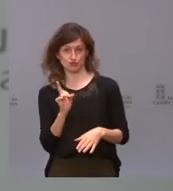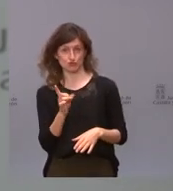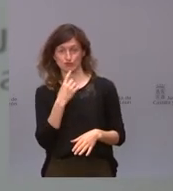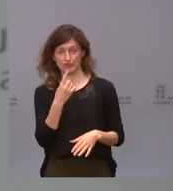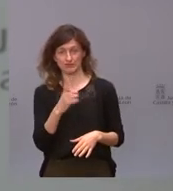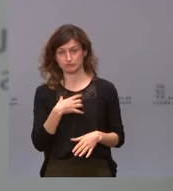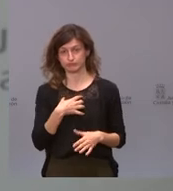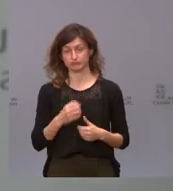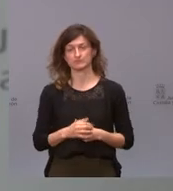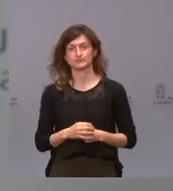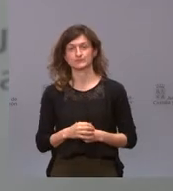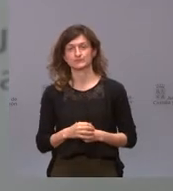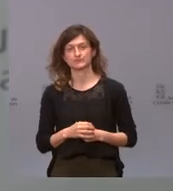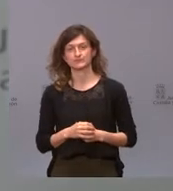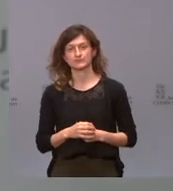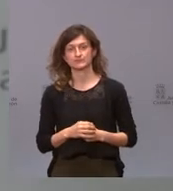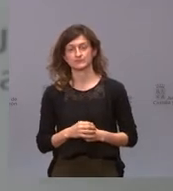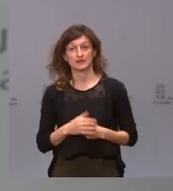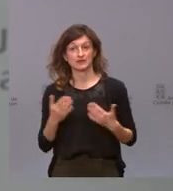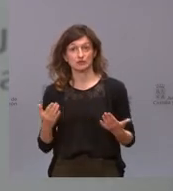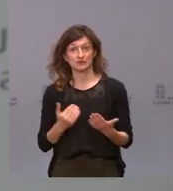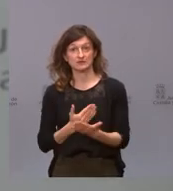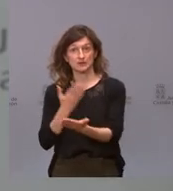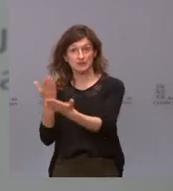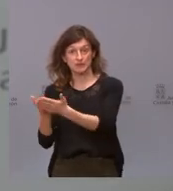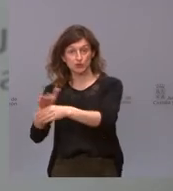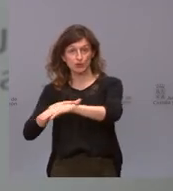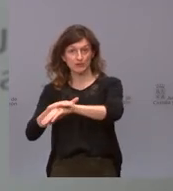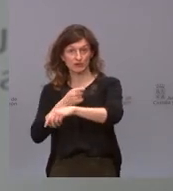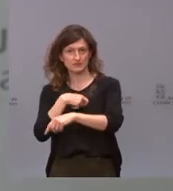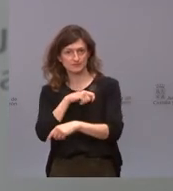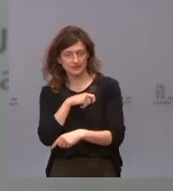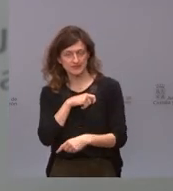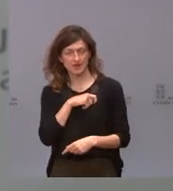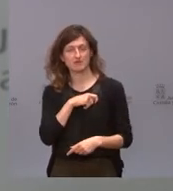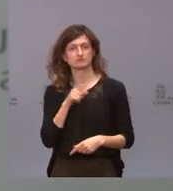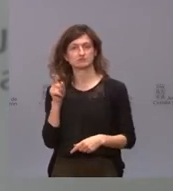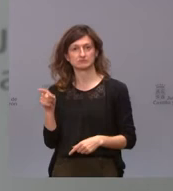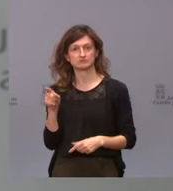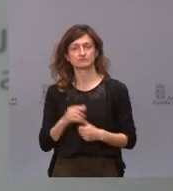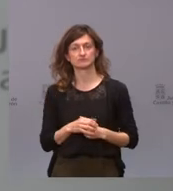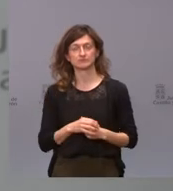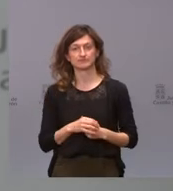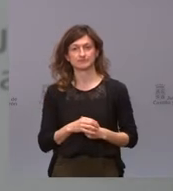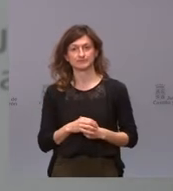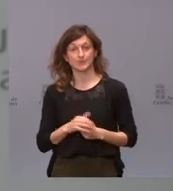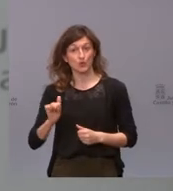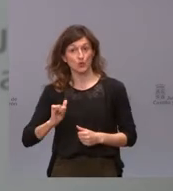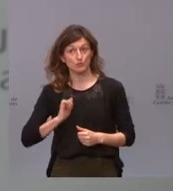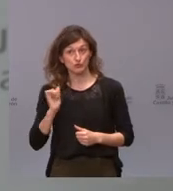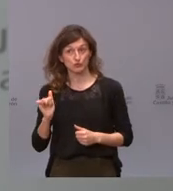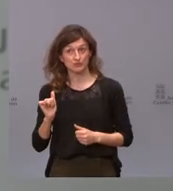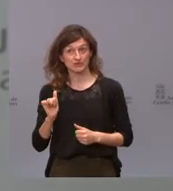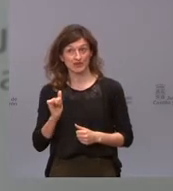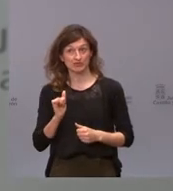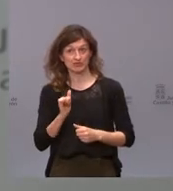se va a poder decir y lo que le pedimos al gobierno de españa' es que utilice esta oportunidad que son